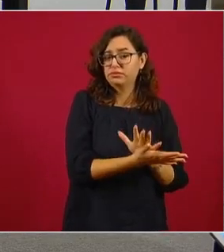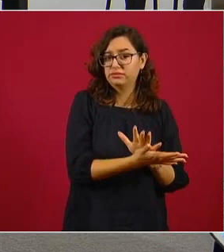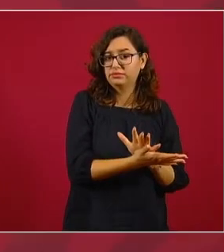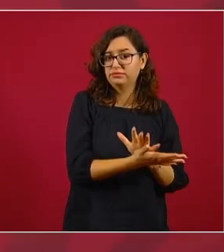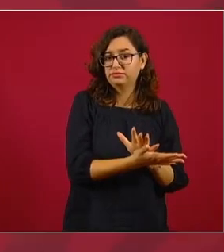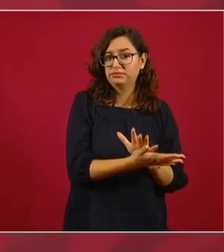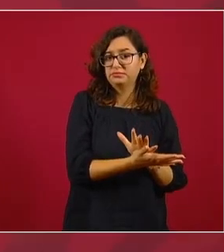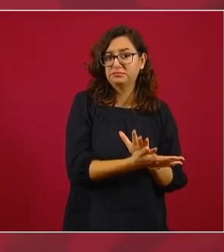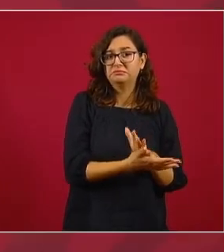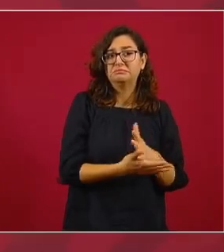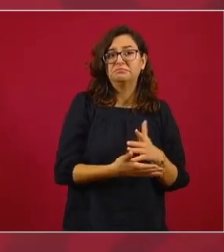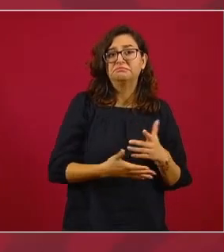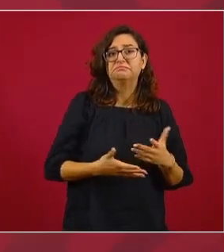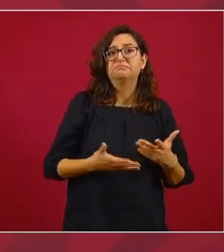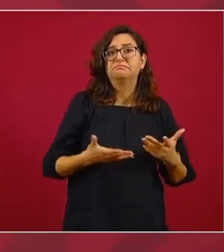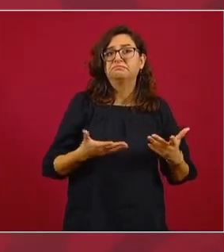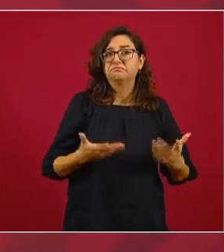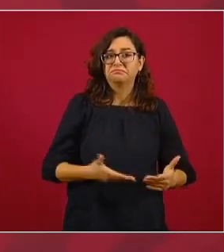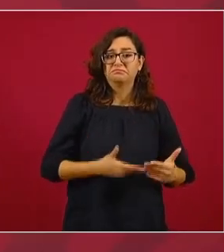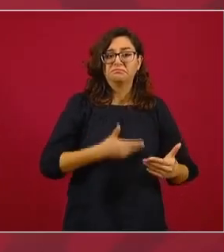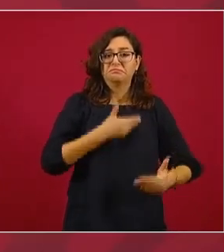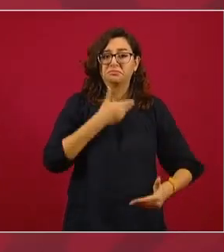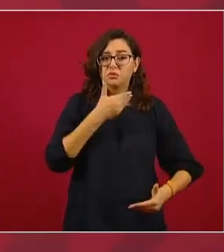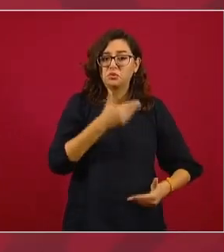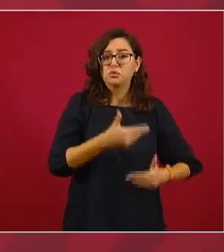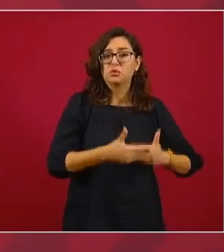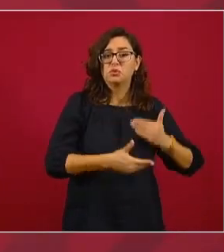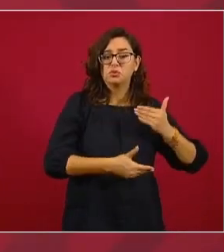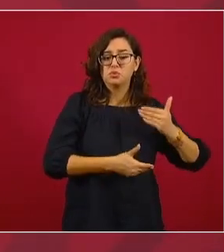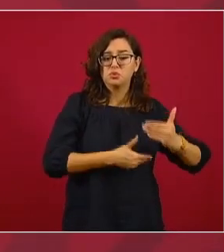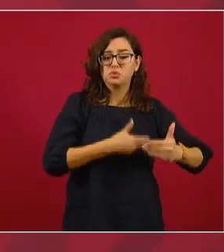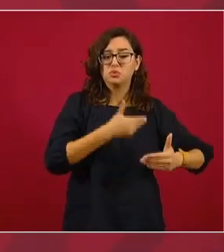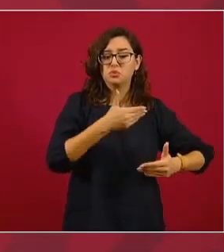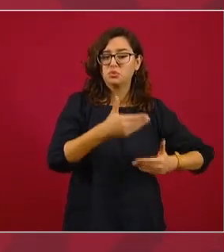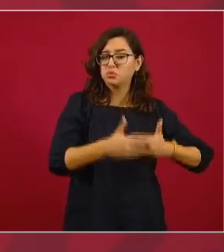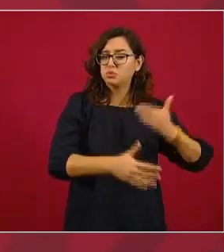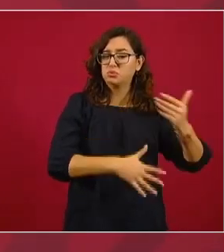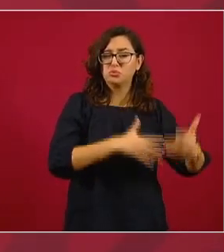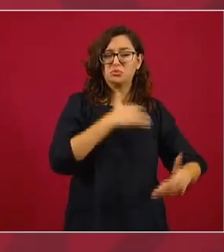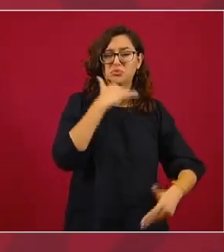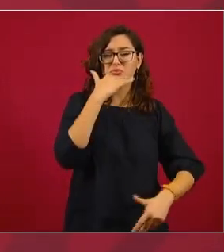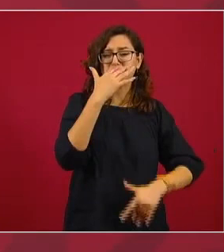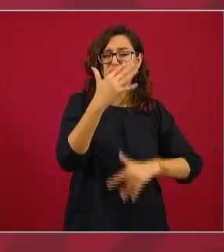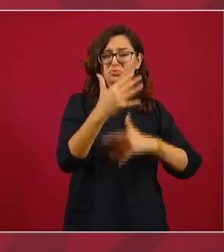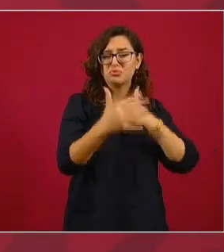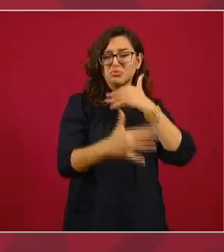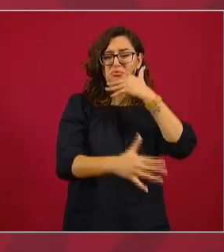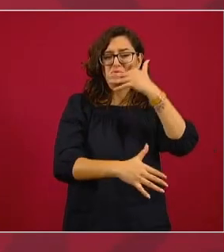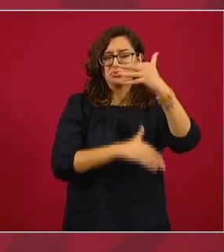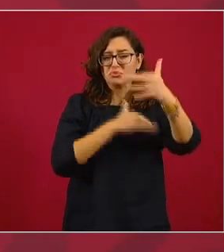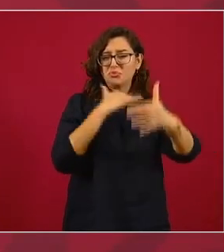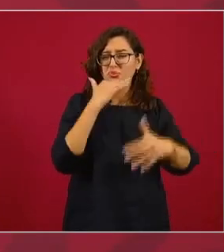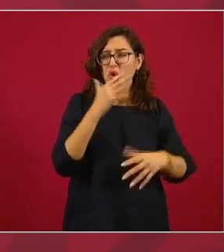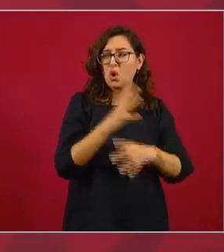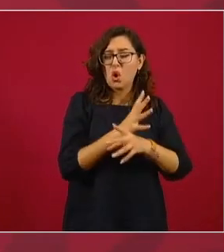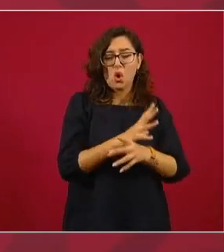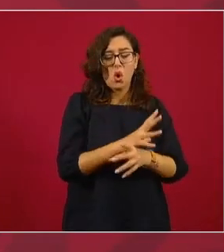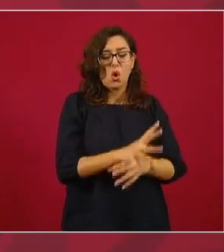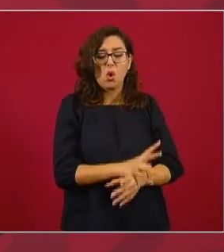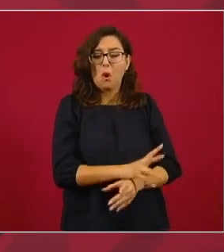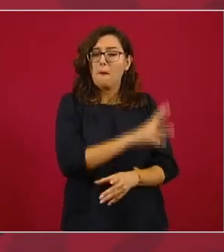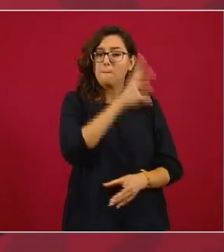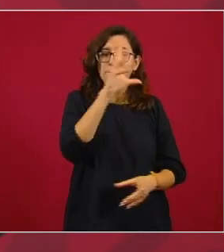que se corrompió por completo, sobre todo en